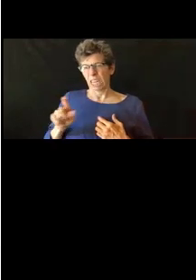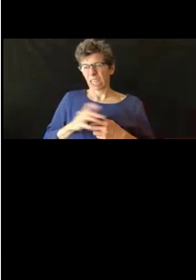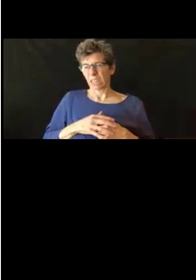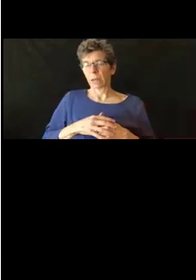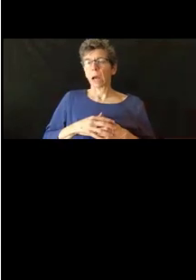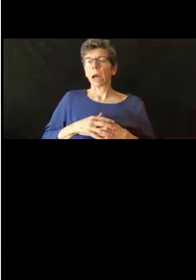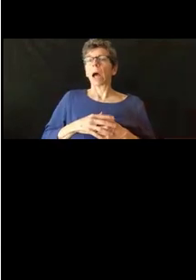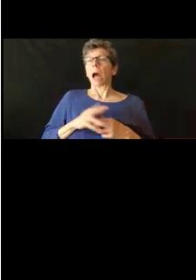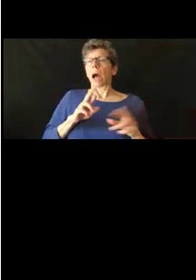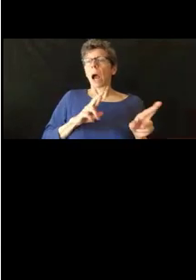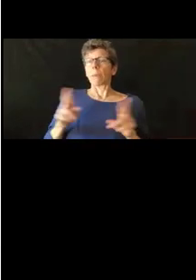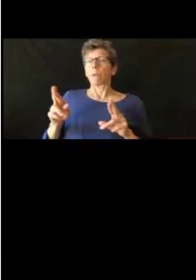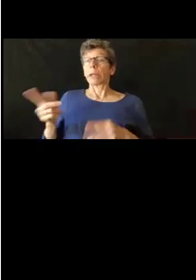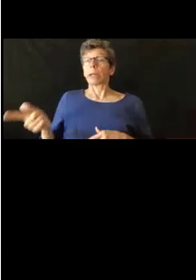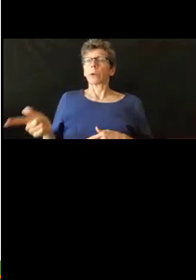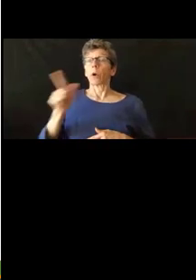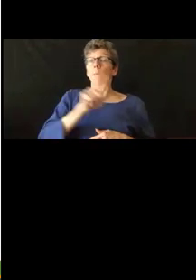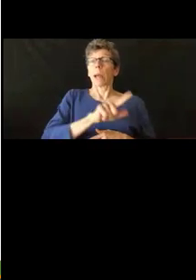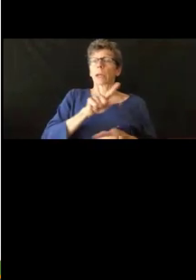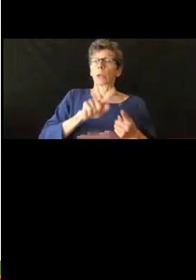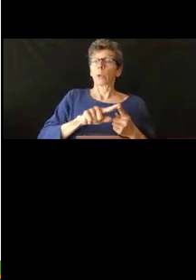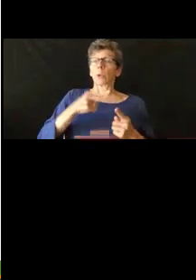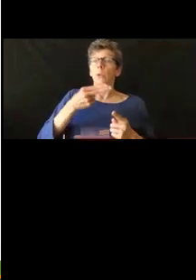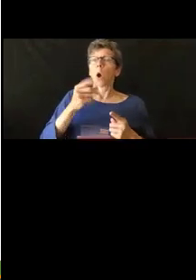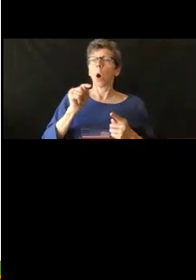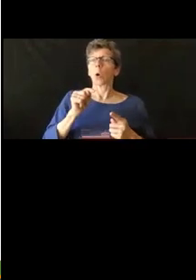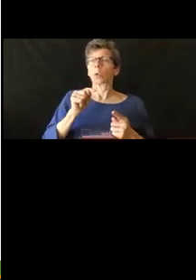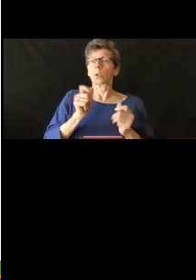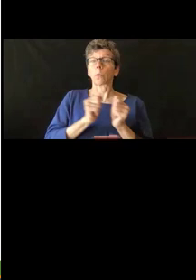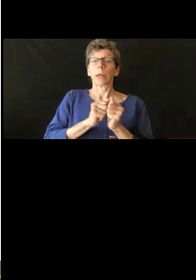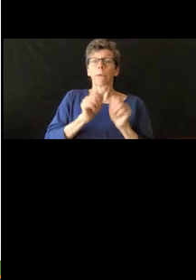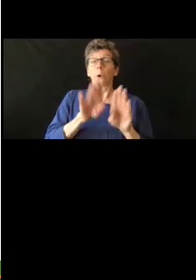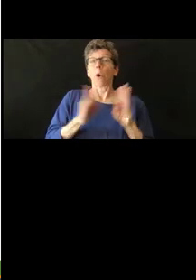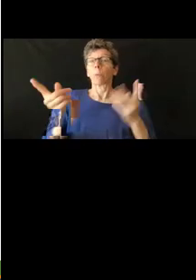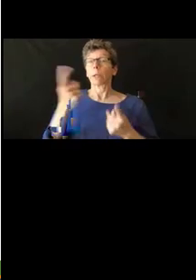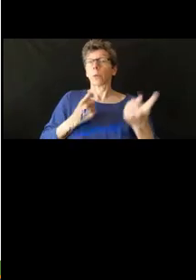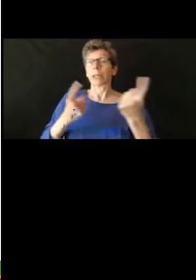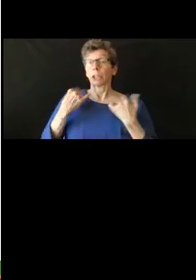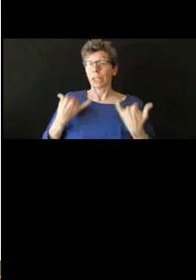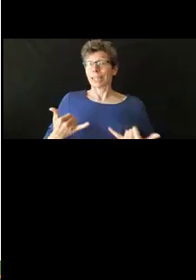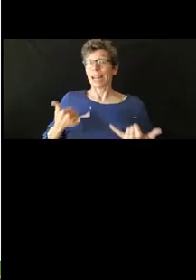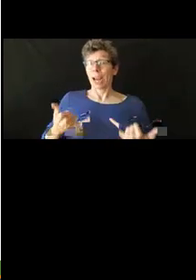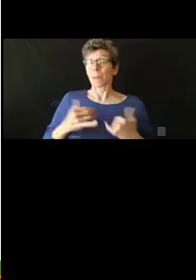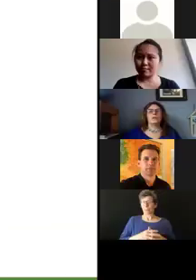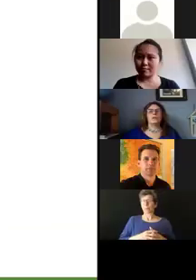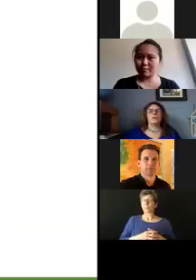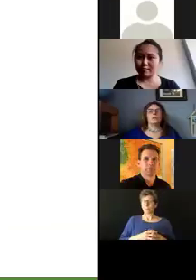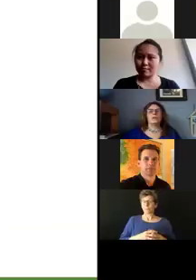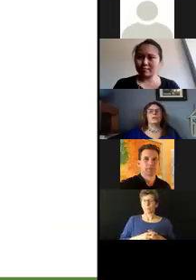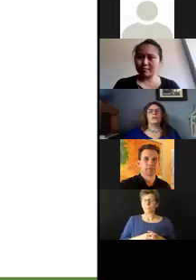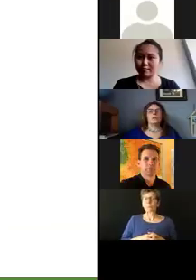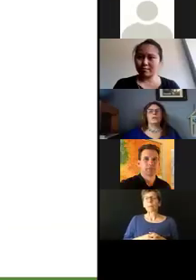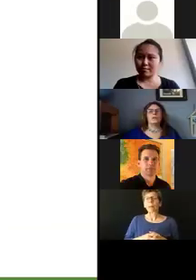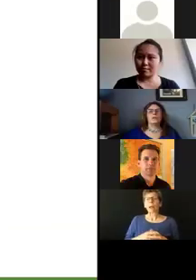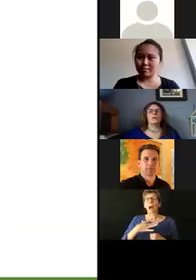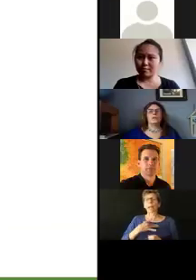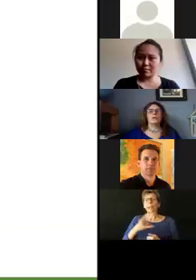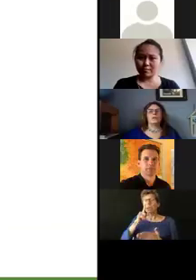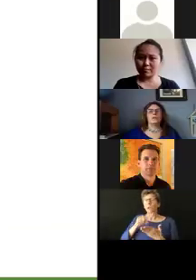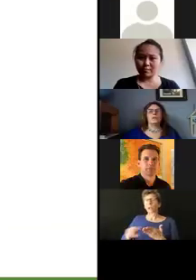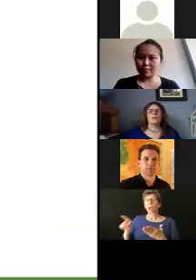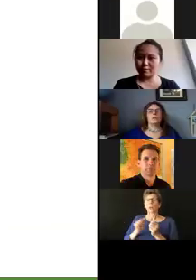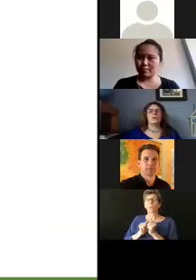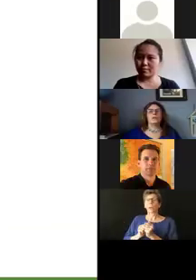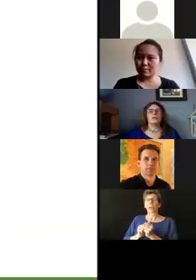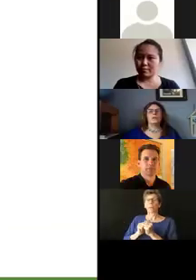le voy a dar una palabra para cualquier pregunta adelante gracias gracias nada más quiero verificar con los intérpretes de